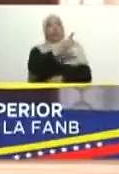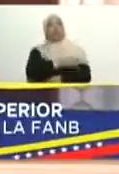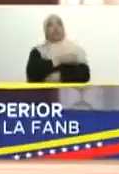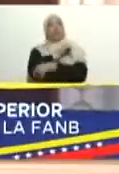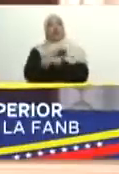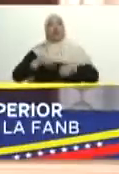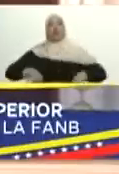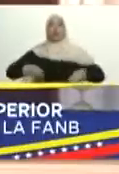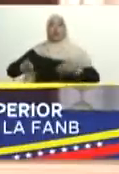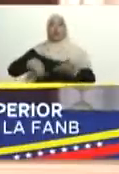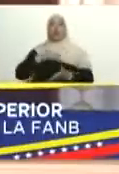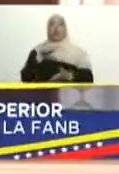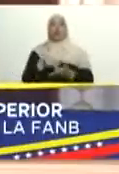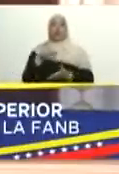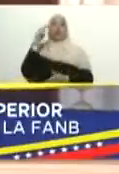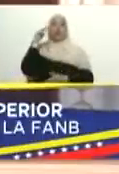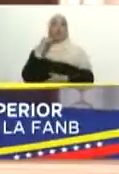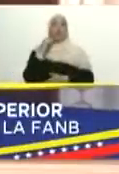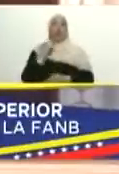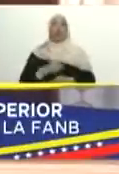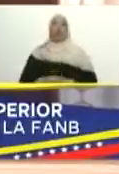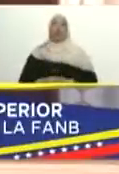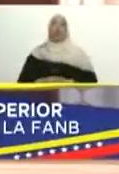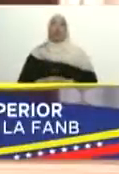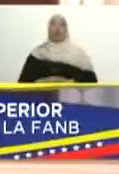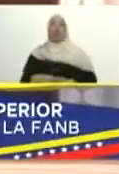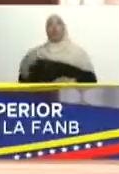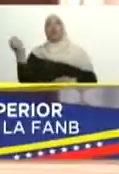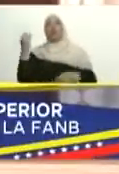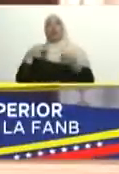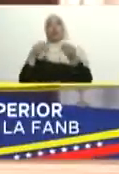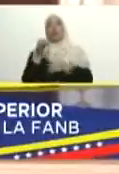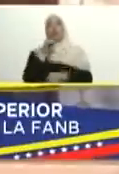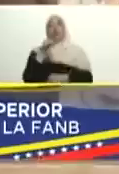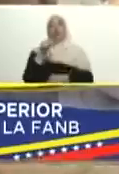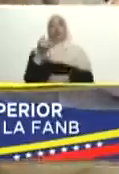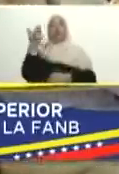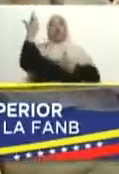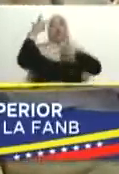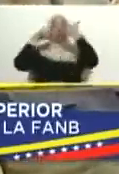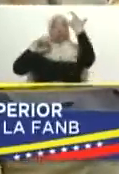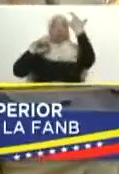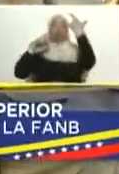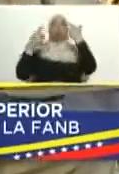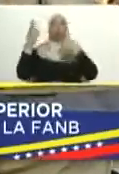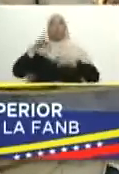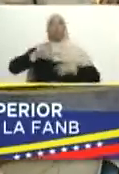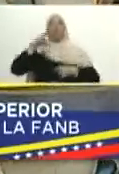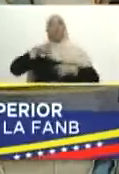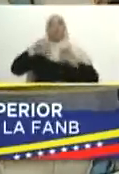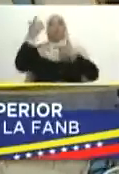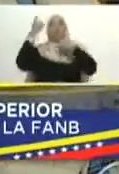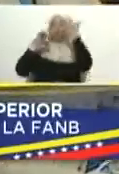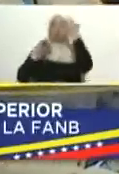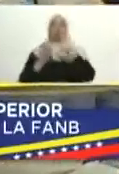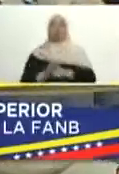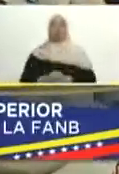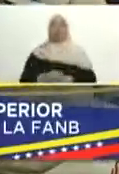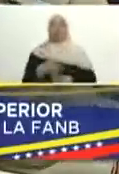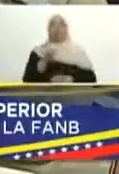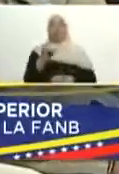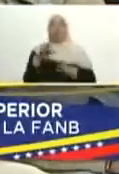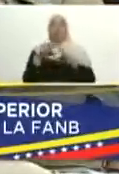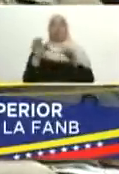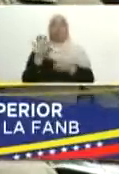Nacional Bolivariana, hoy más que nunca, chavista, hoy más que nunca, que tenemos en